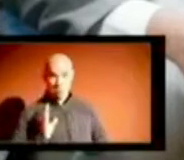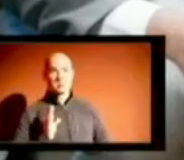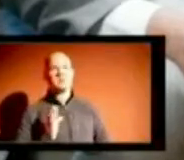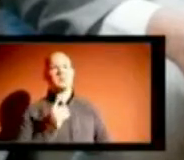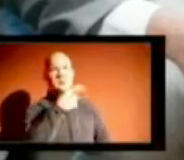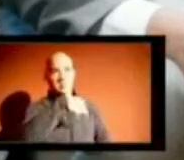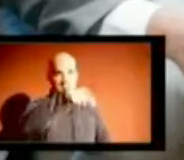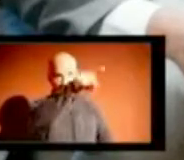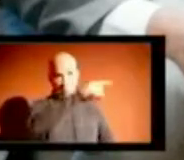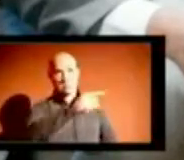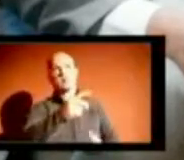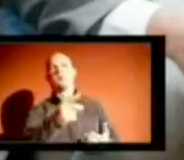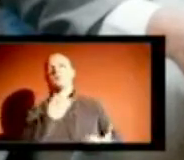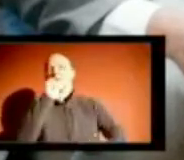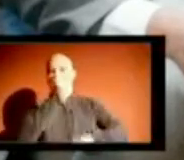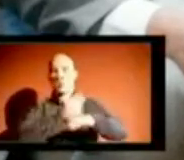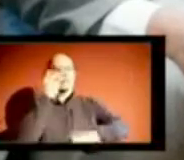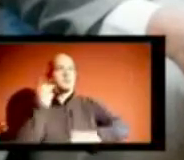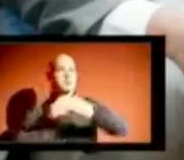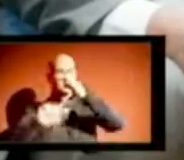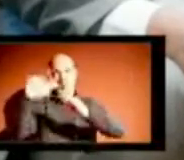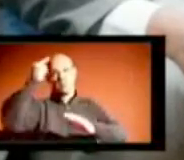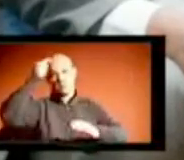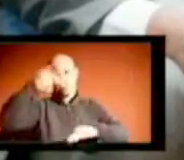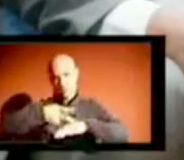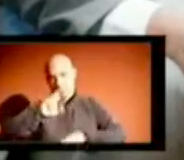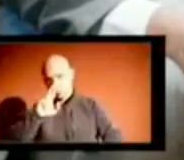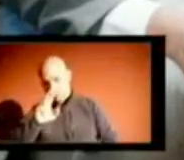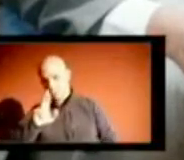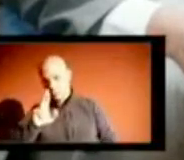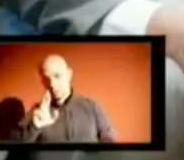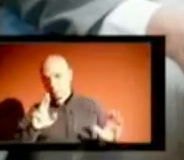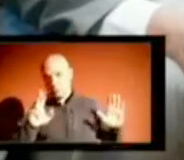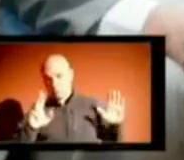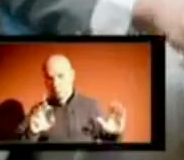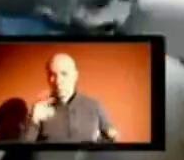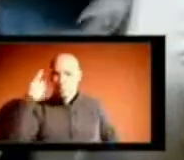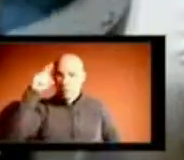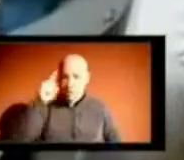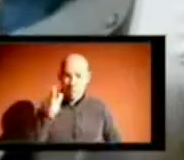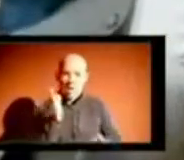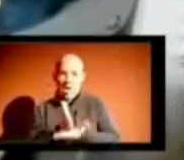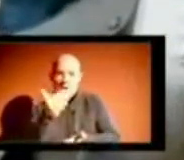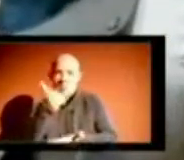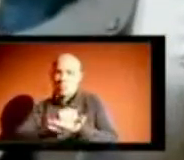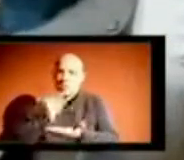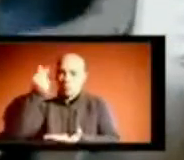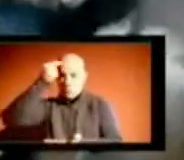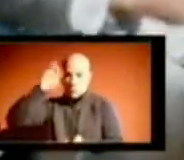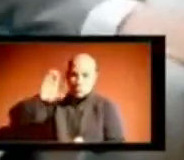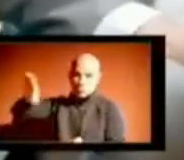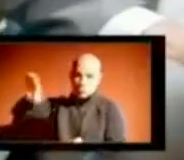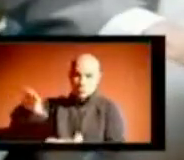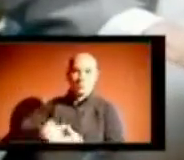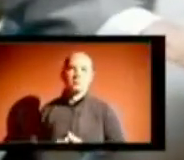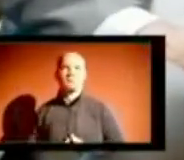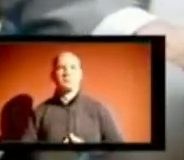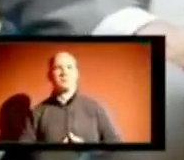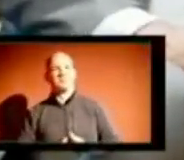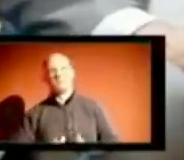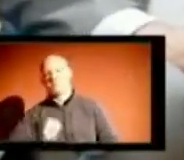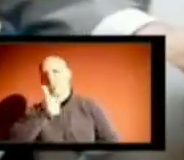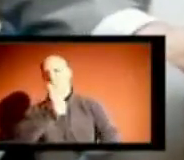oficial que establece las proyecciones del gobierno de Puerto Rico para propósitos del presupuesto del gobierno, ellos establecieron inicialmente que iban a